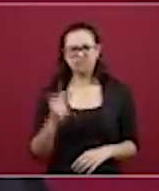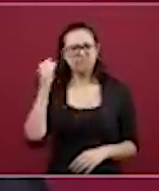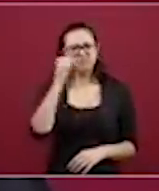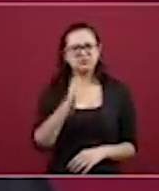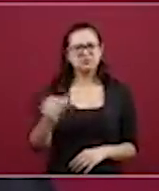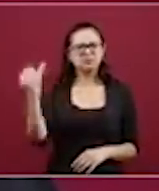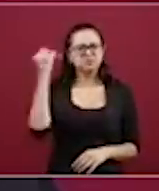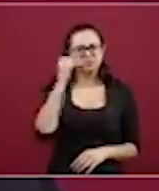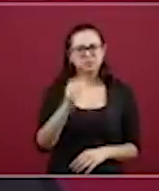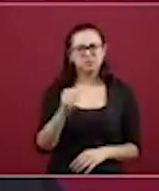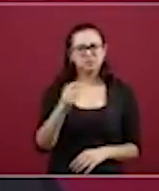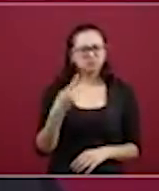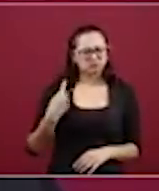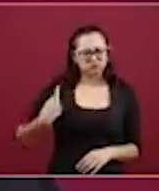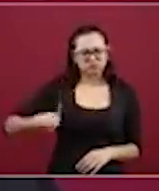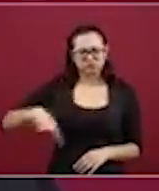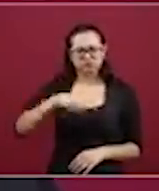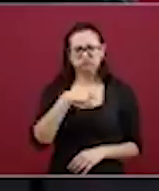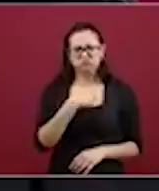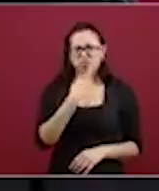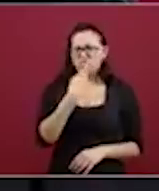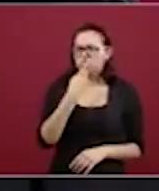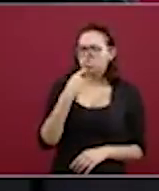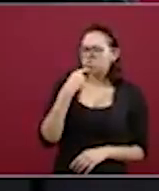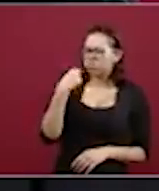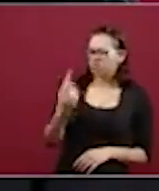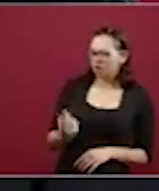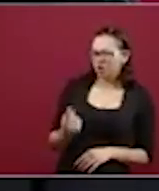que somos consecuentes,